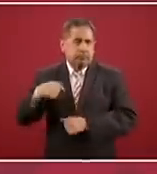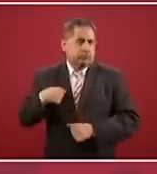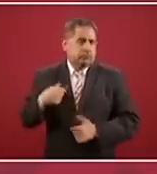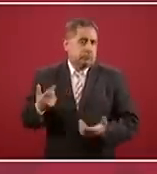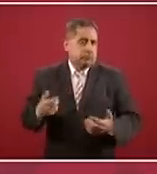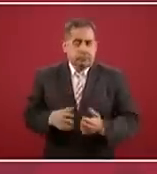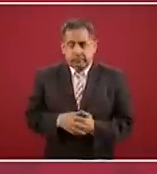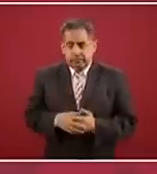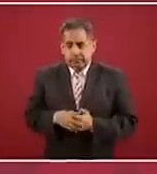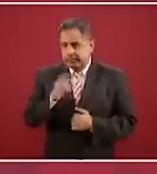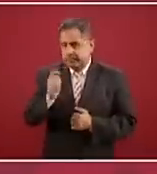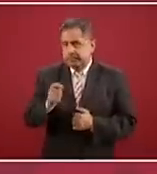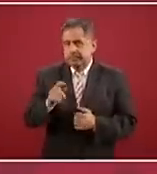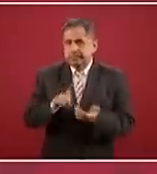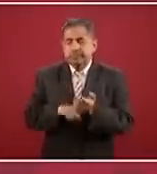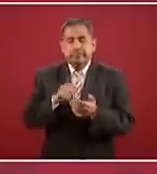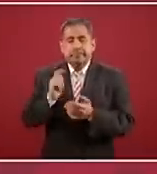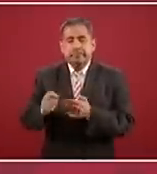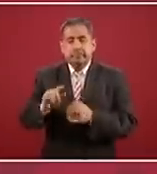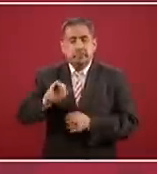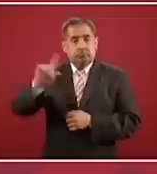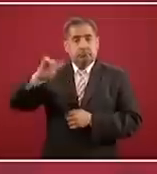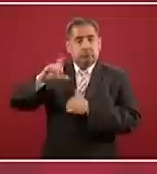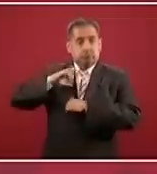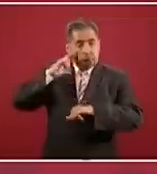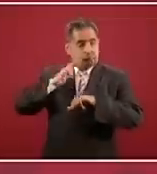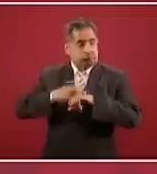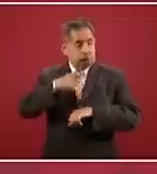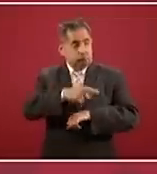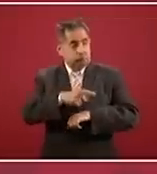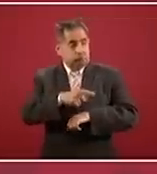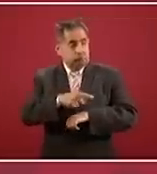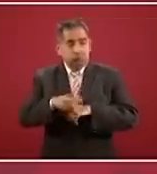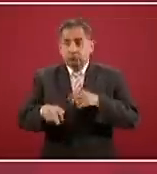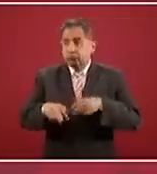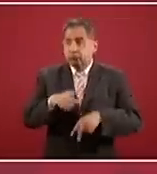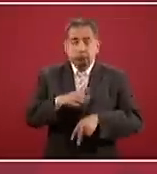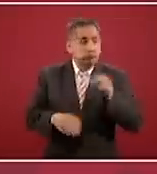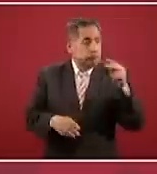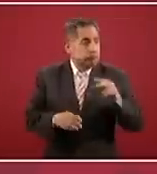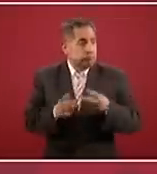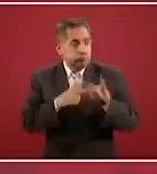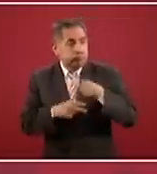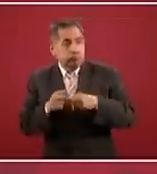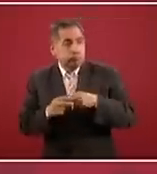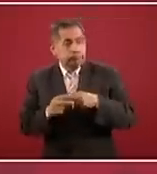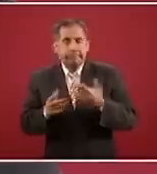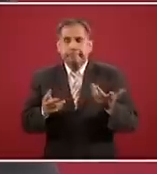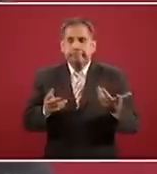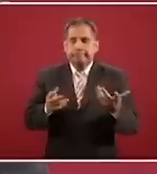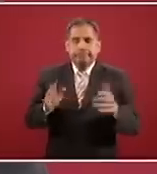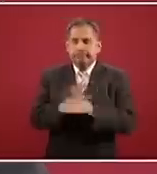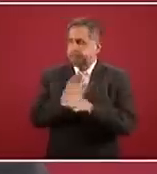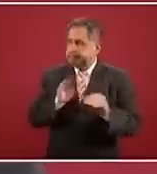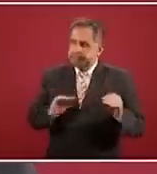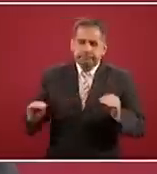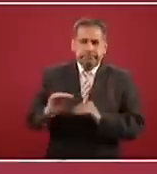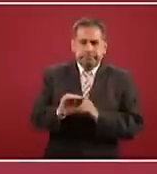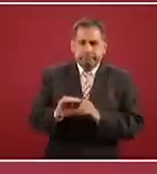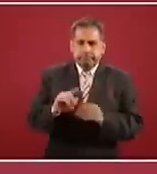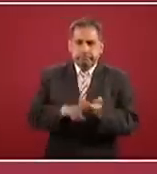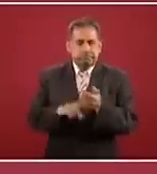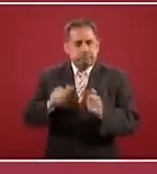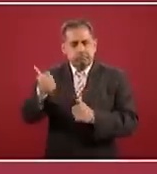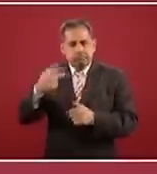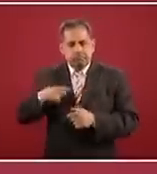sobre todo cuando se trata de la autoridad, porque los vacíos siempre se llenan por la autoridad